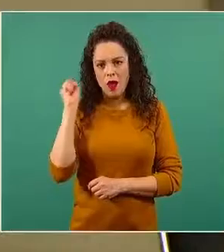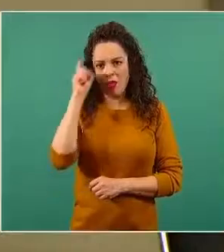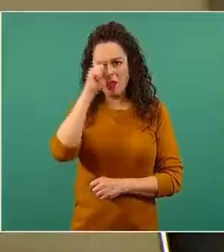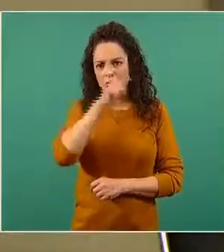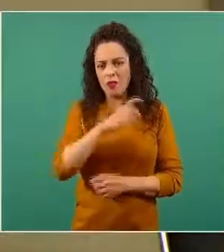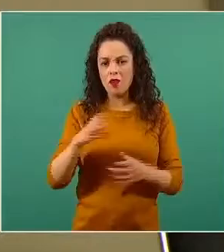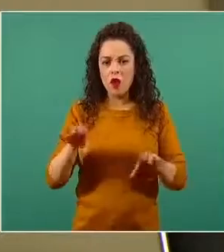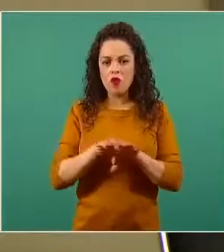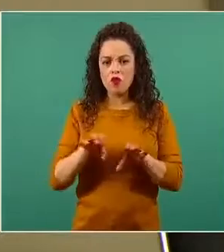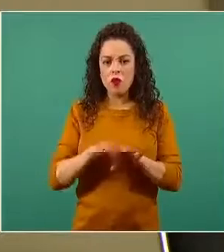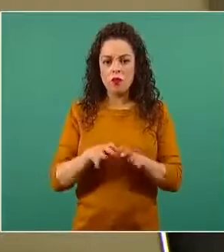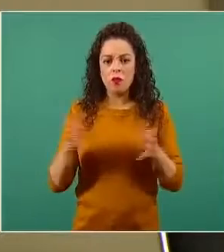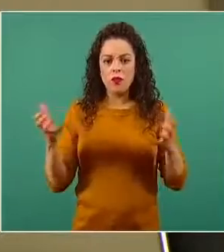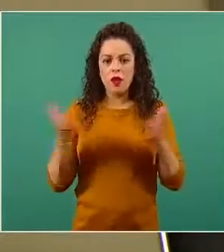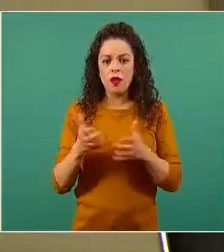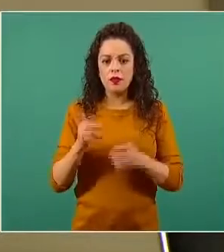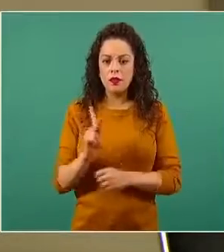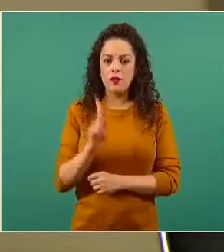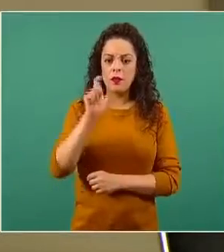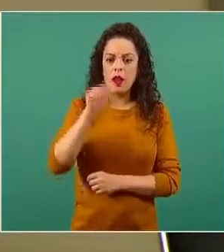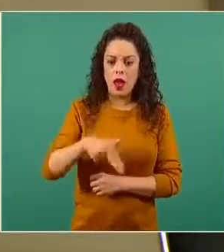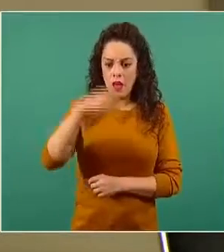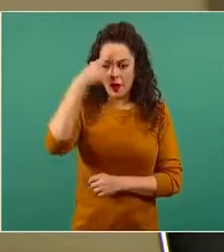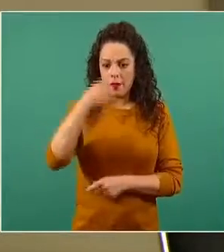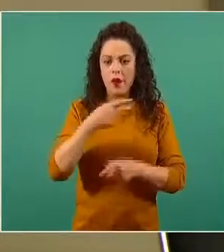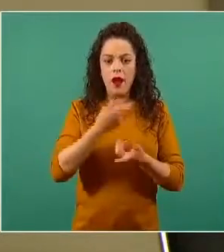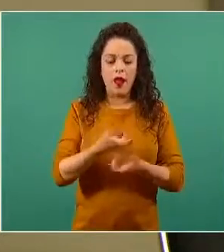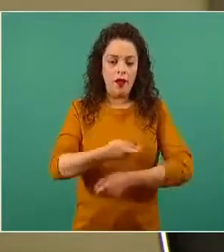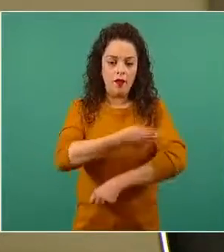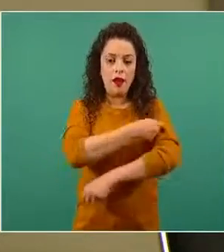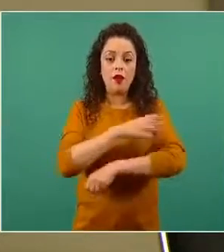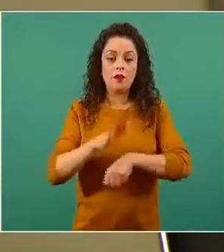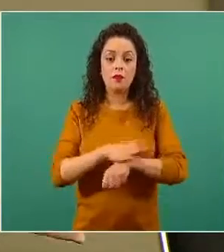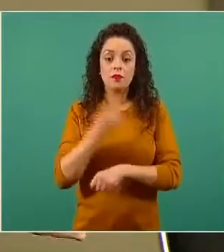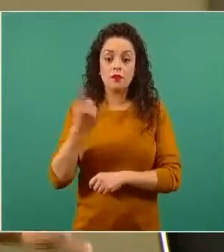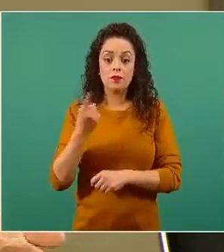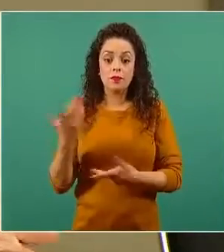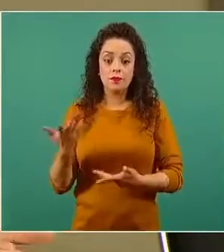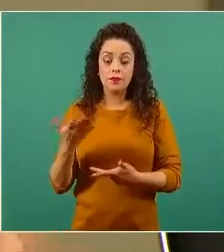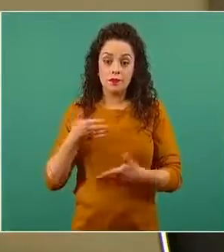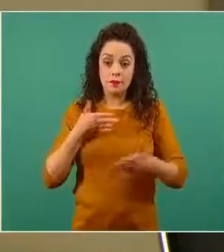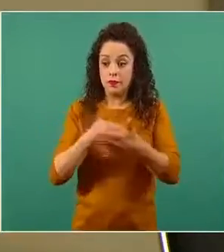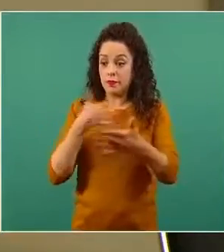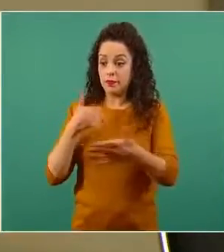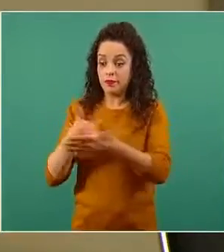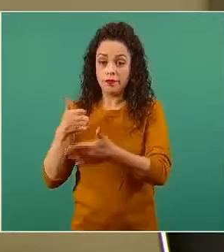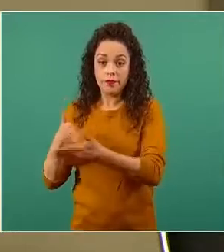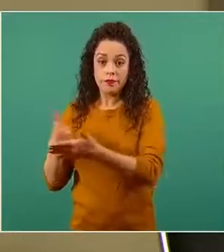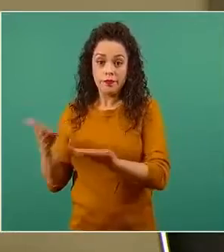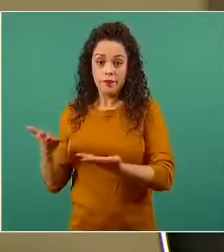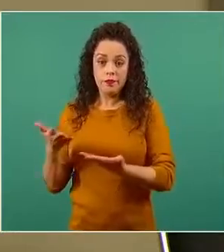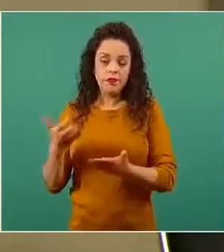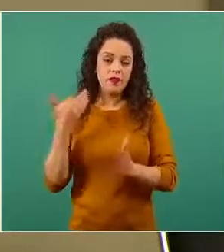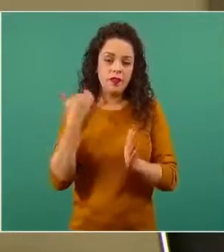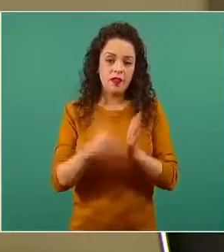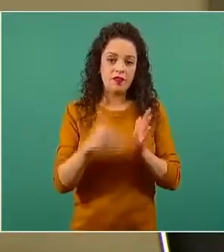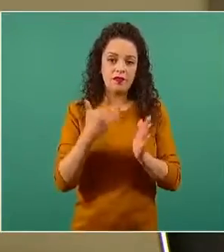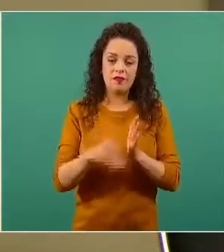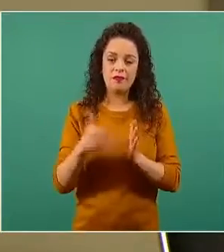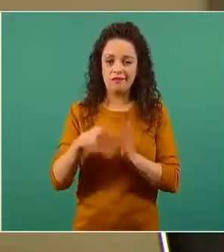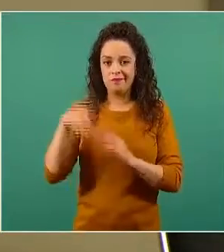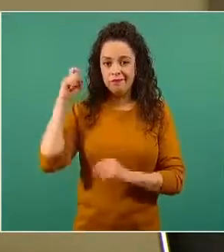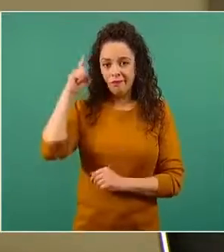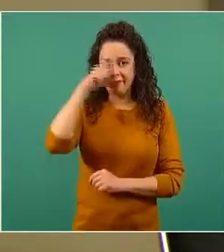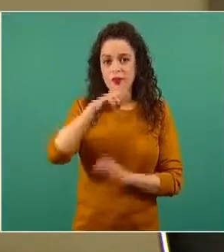de implementación de su plan de vacunación porque debido al bloqueo carecen de ciertas condiciones como